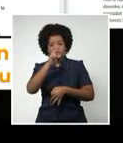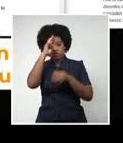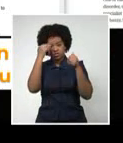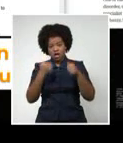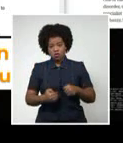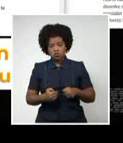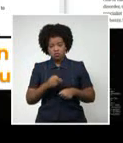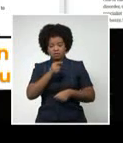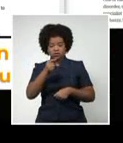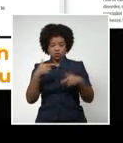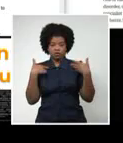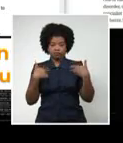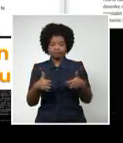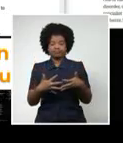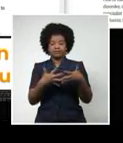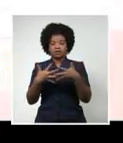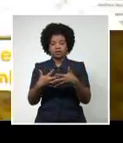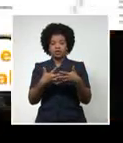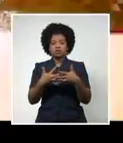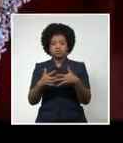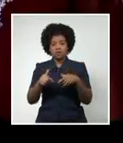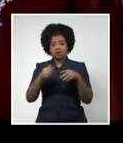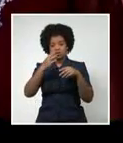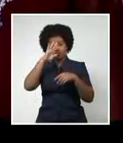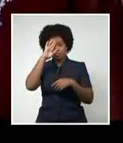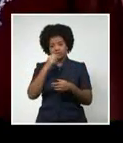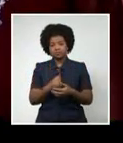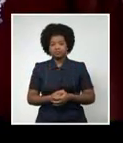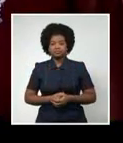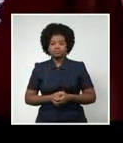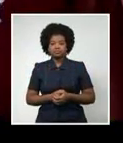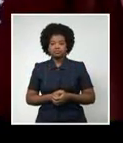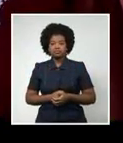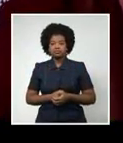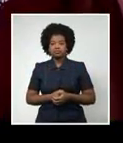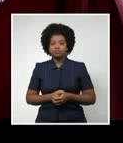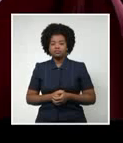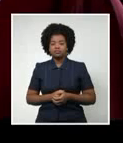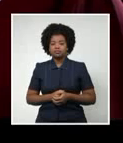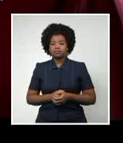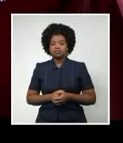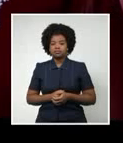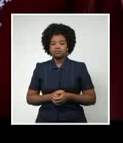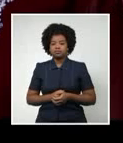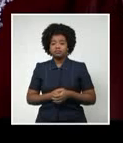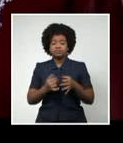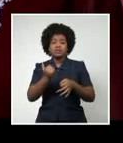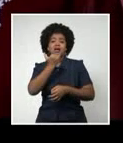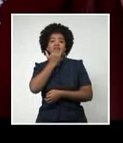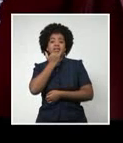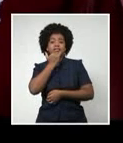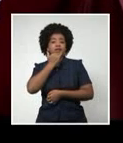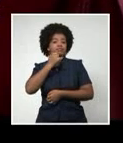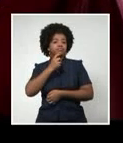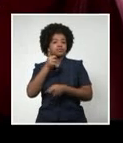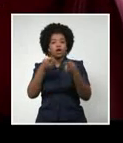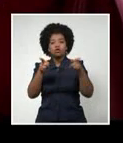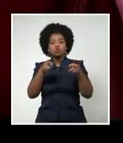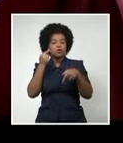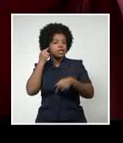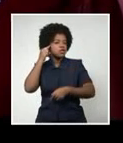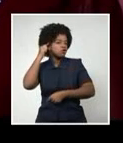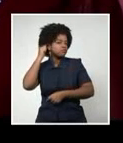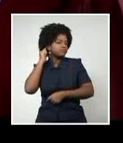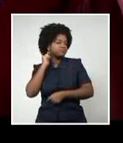los diplomáticos de ese país radicados en Cuba. Los ataques sónicos no existían en el radar relacionados con